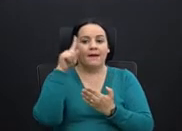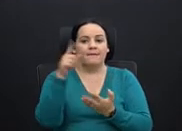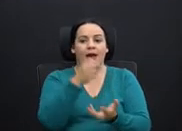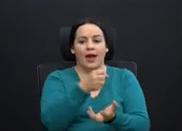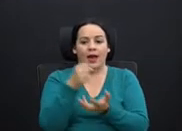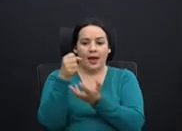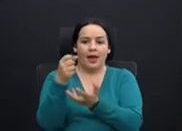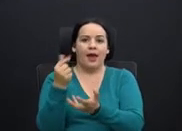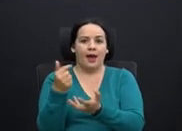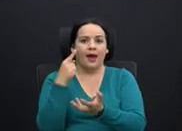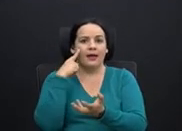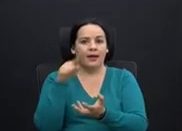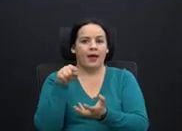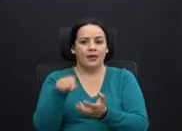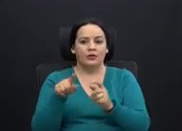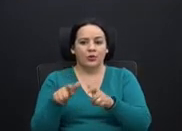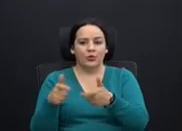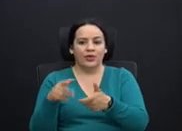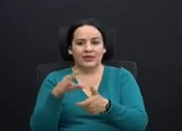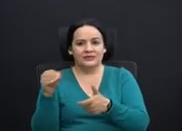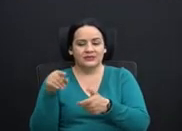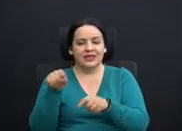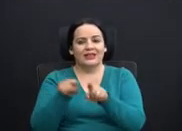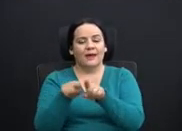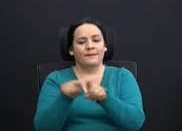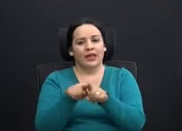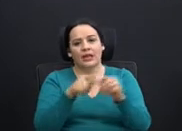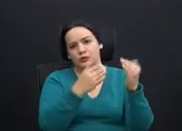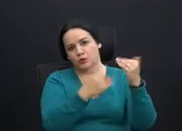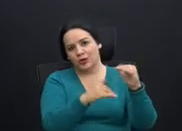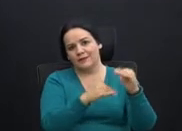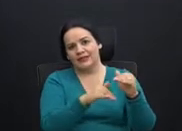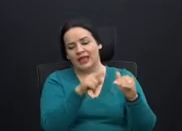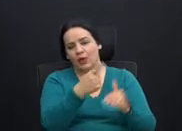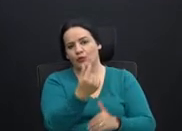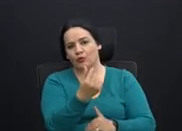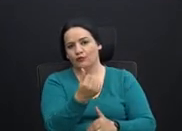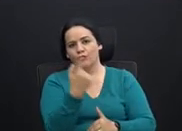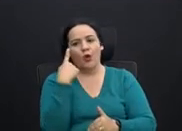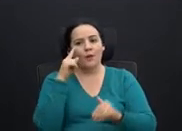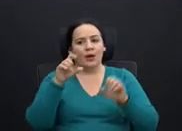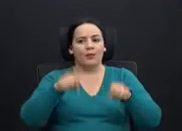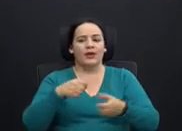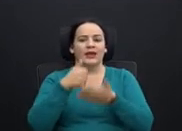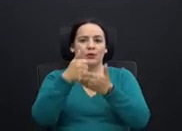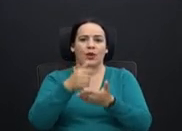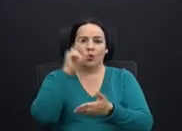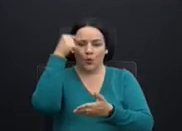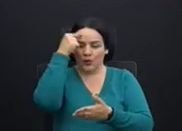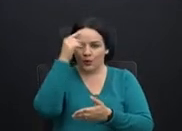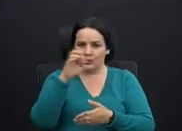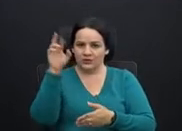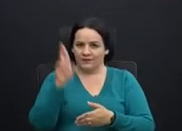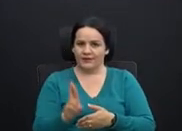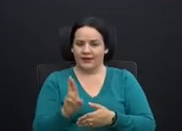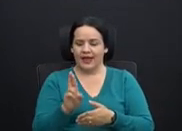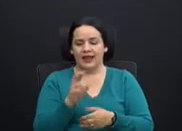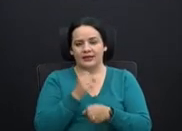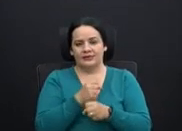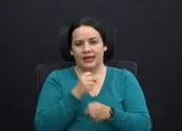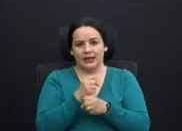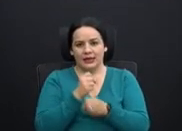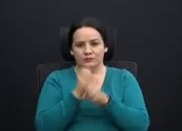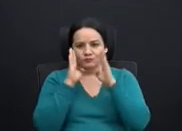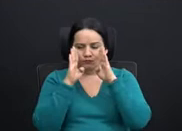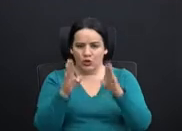tremendamente limitados para poder ayudar al gobierno de Costa Rica en las tareas que se concentran. Por lo tanto, hemos